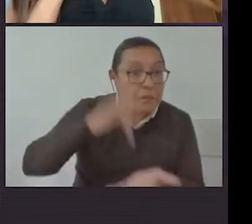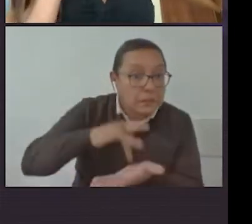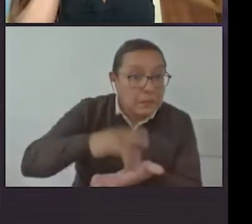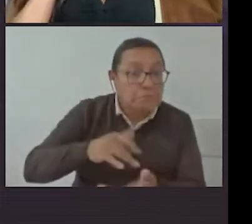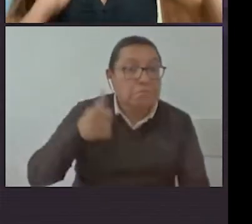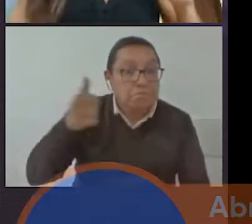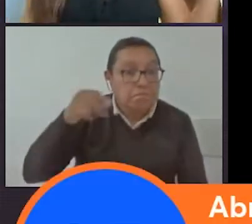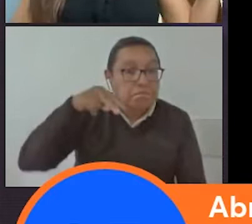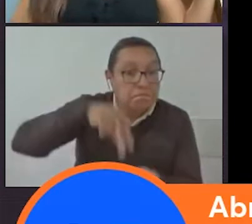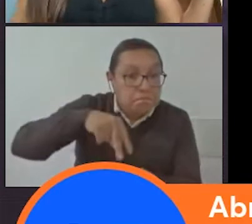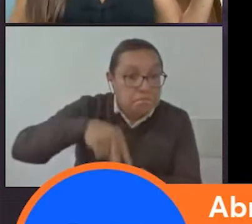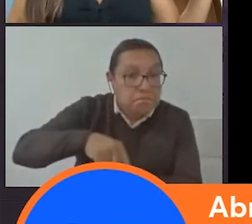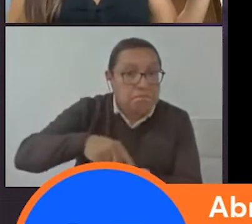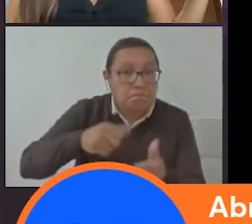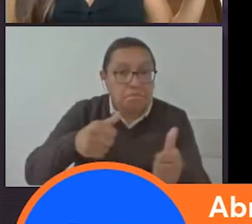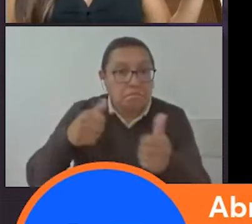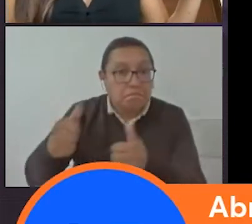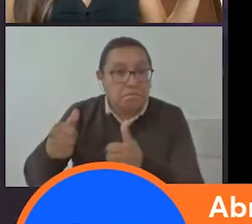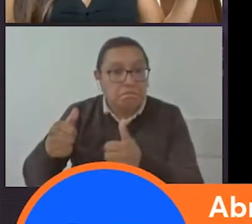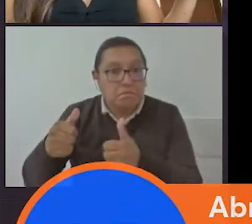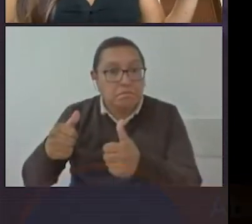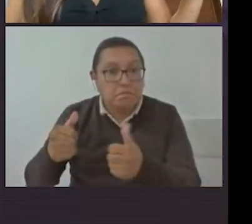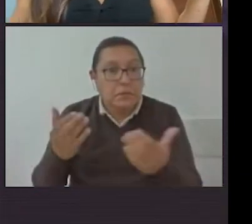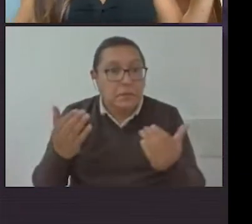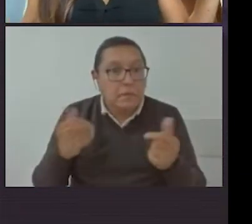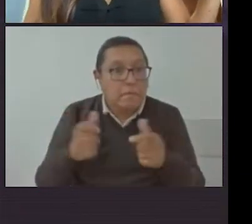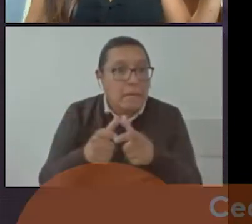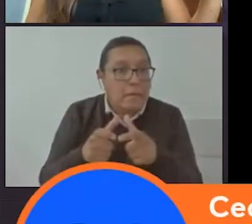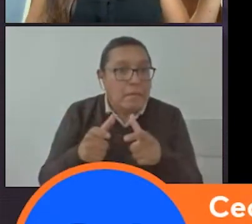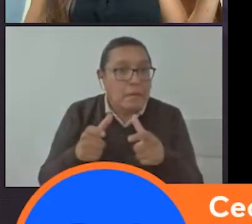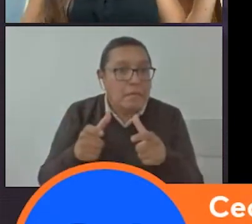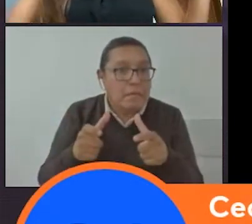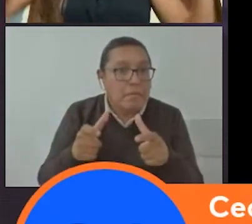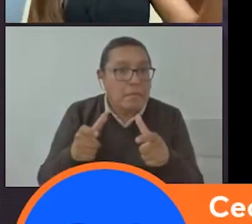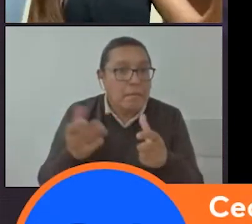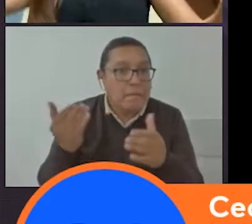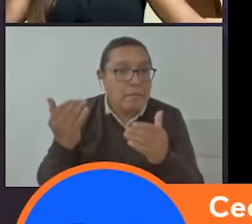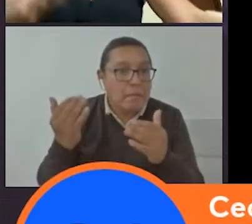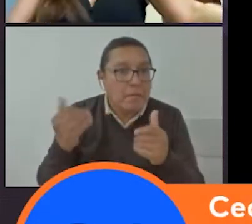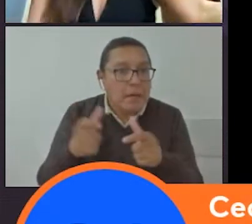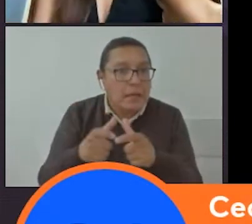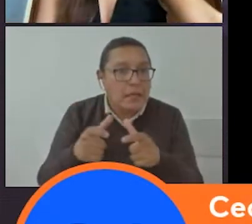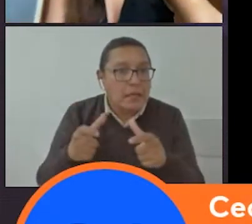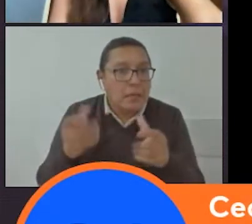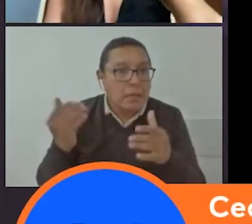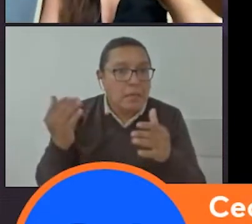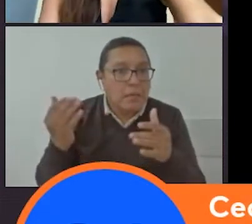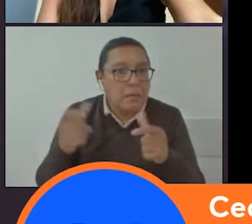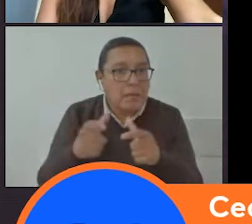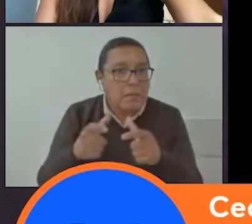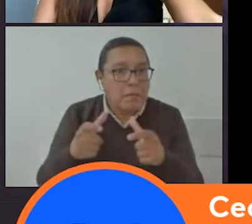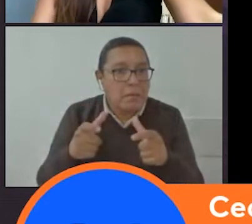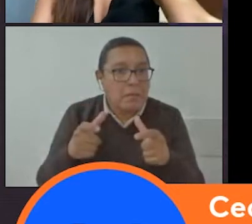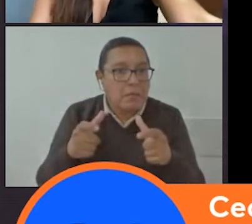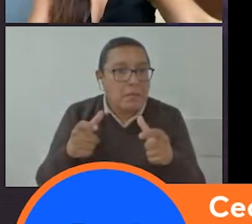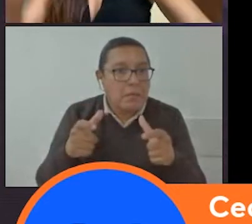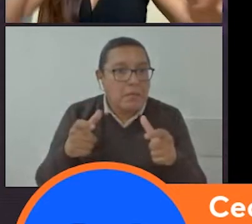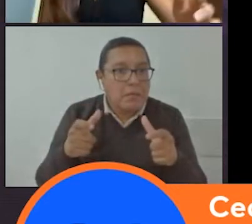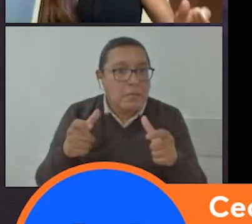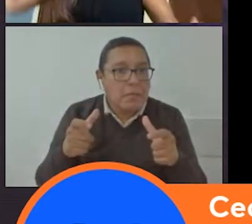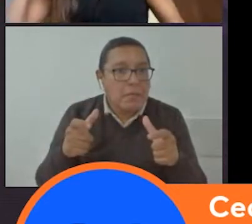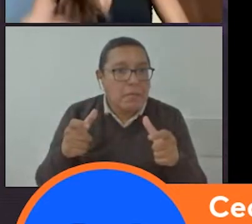perfecto. Vamos a esperar a que poquitos más ya se pongan de pie y que nos confirmen. Pónganse de pie ahí donde